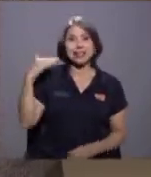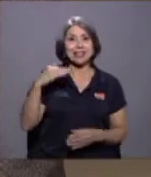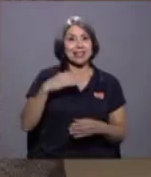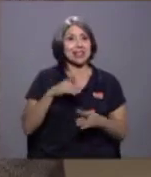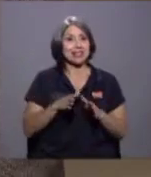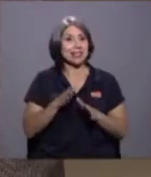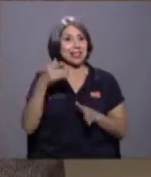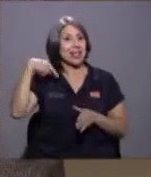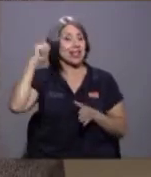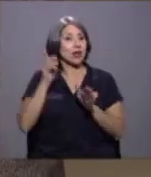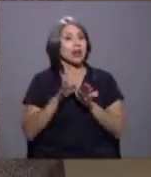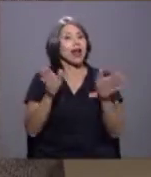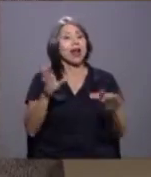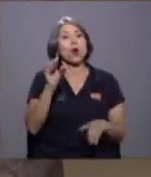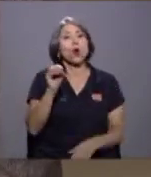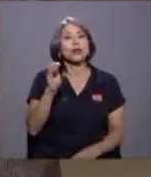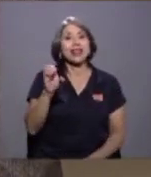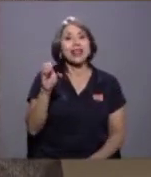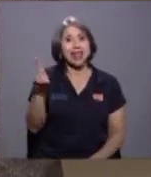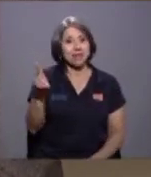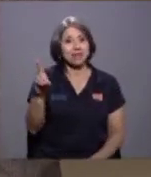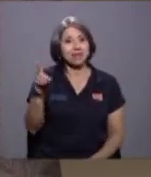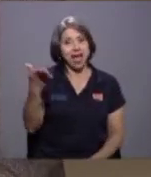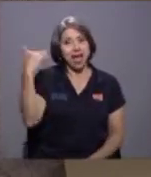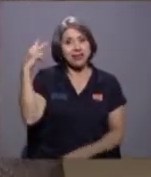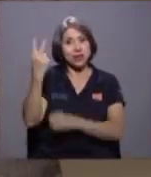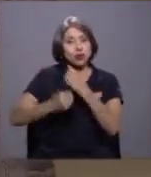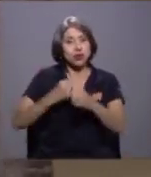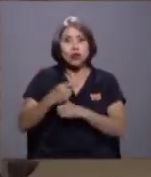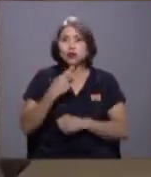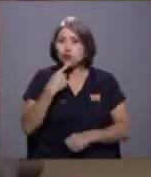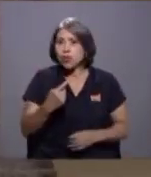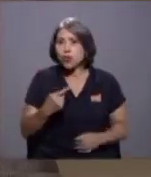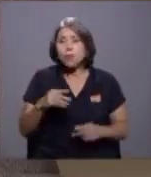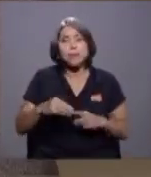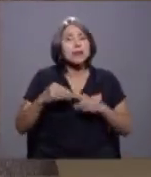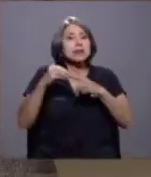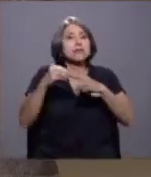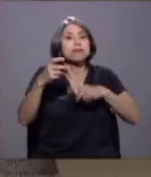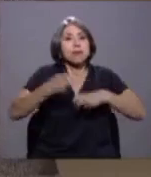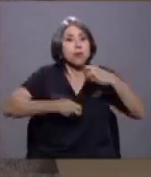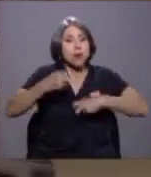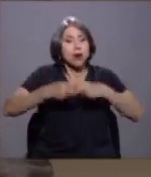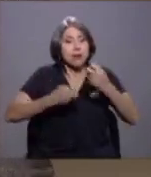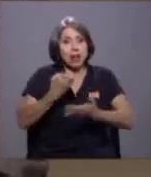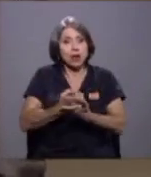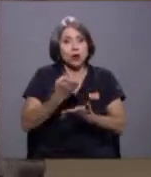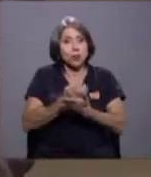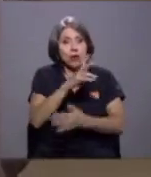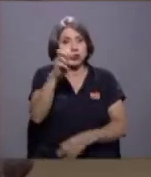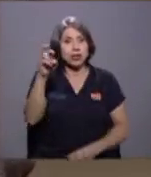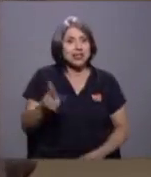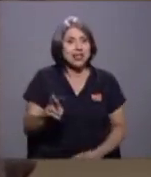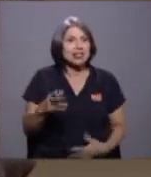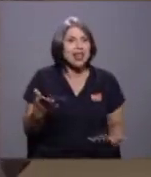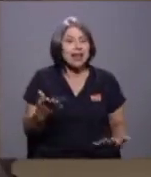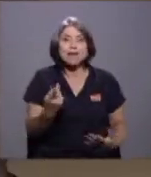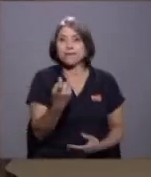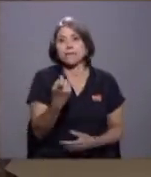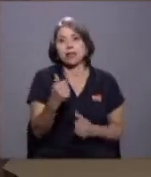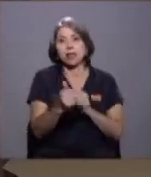par de años, y lo dijo, ¿verdad? El principal problema de la economía costarricense, dijo, es la falta de